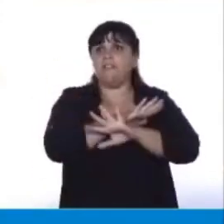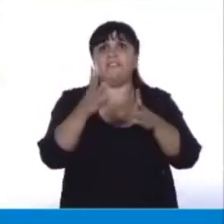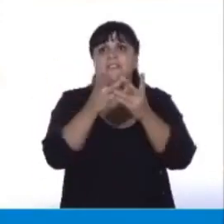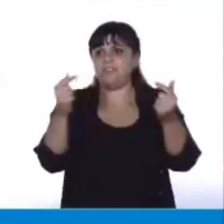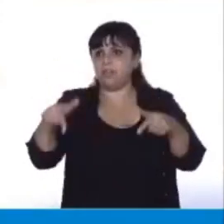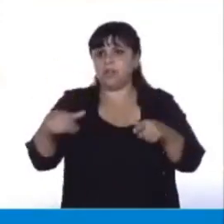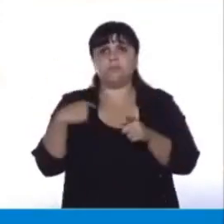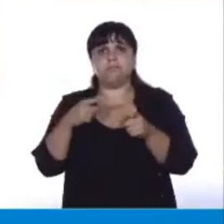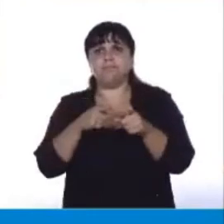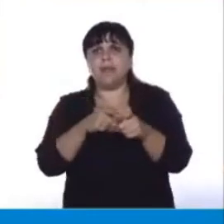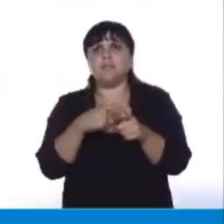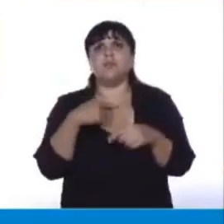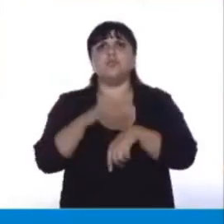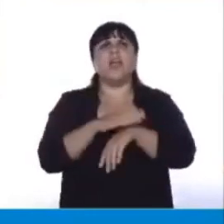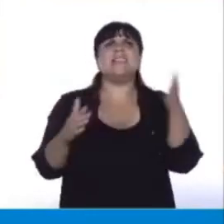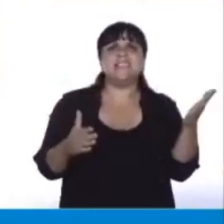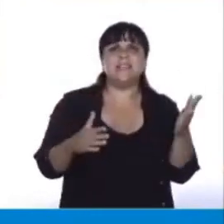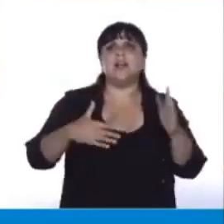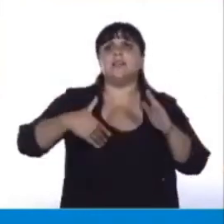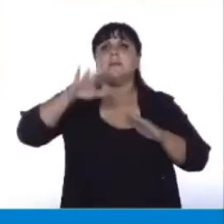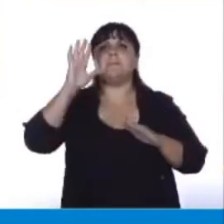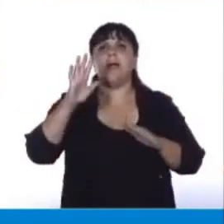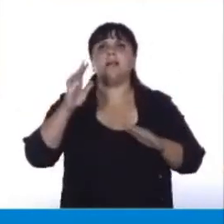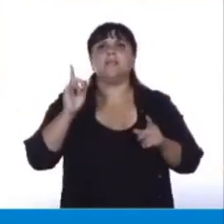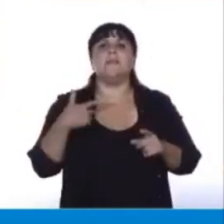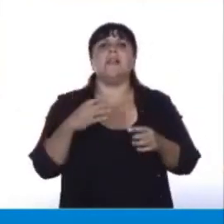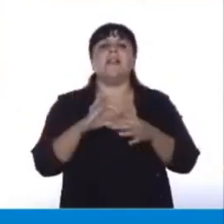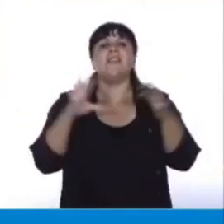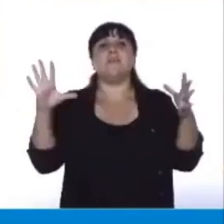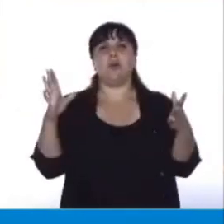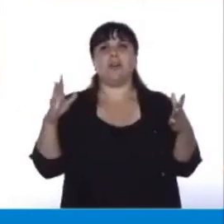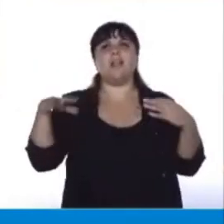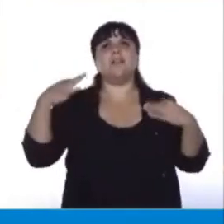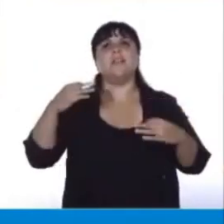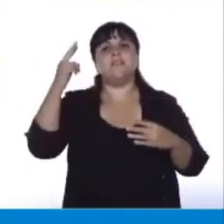persecución a la izquierda y sobre todas las cosas a la democracia, para que se